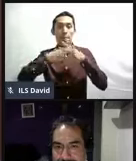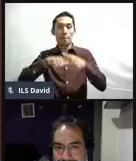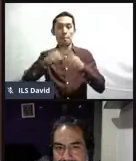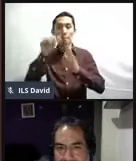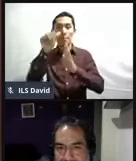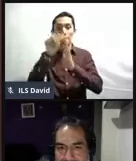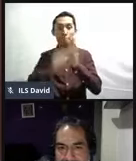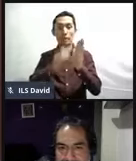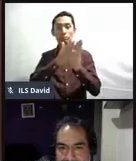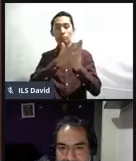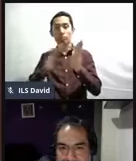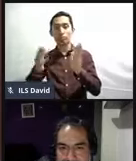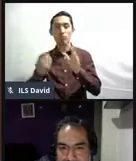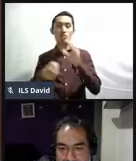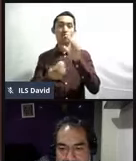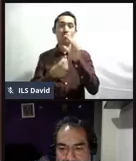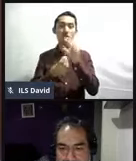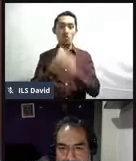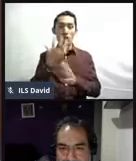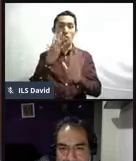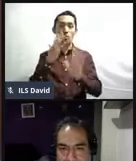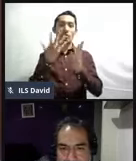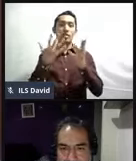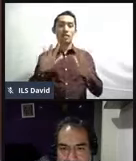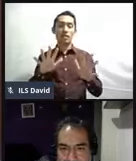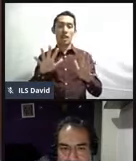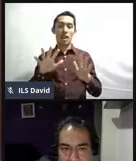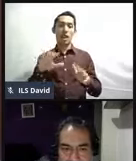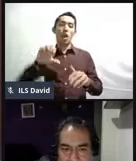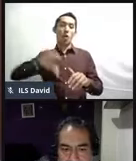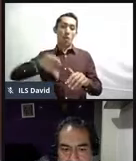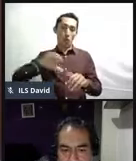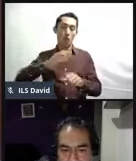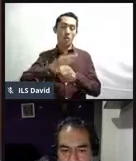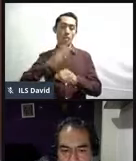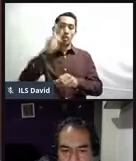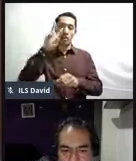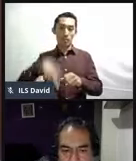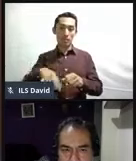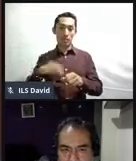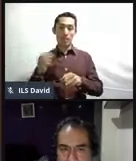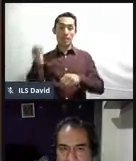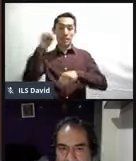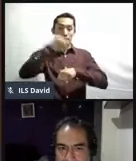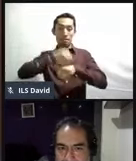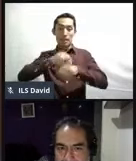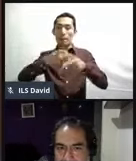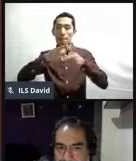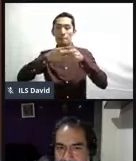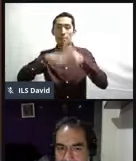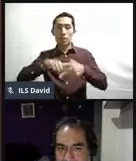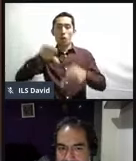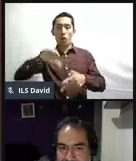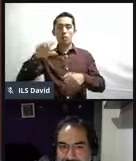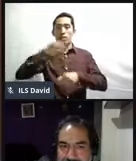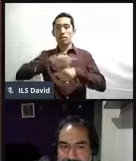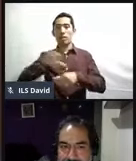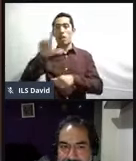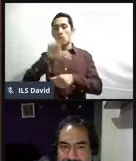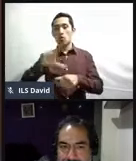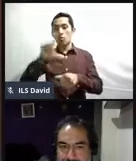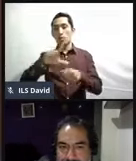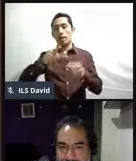nuevo, ya empezamos un día, un mes nuevo y un día nuevo de la semana, lo cual resulta,